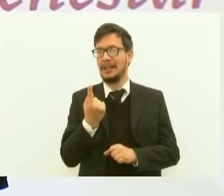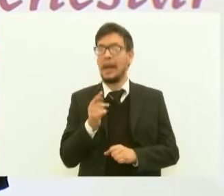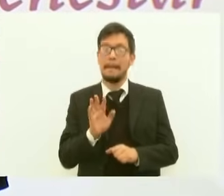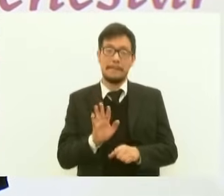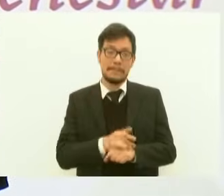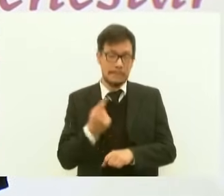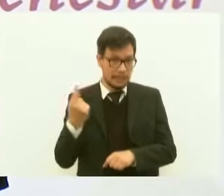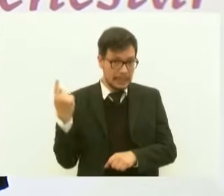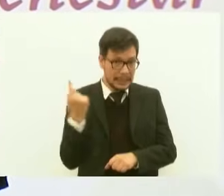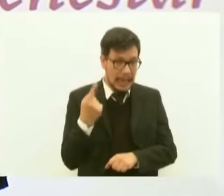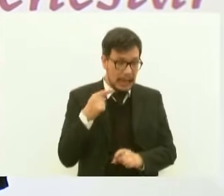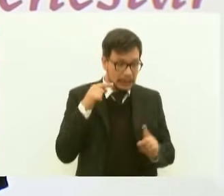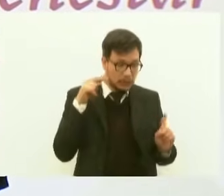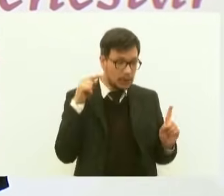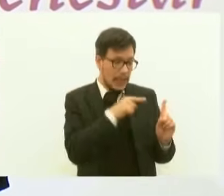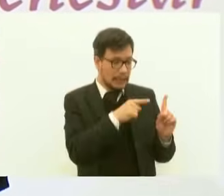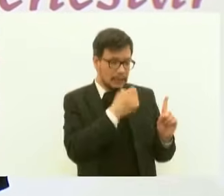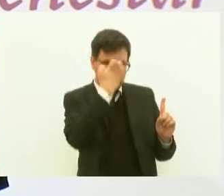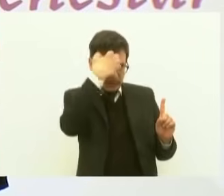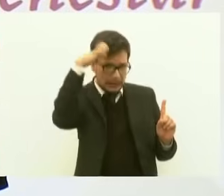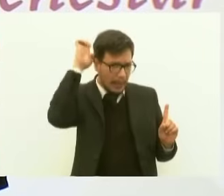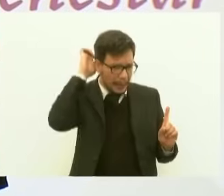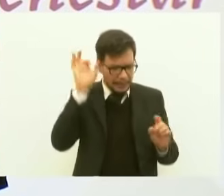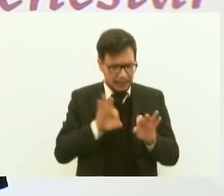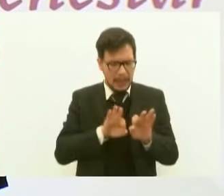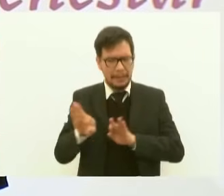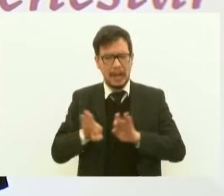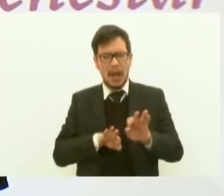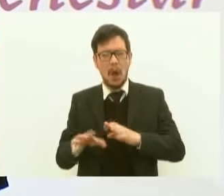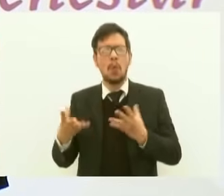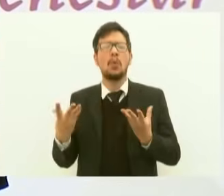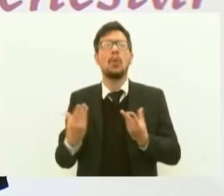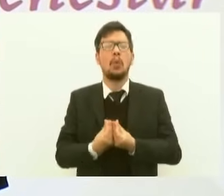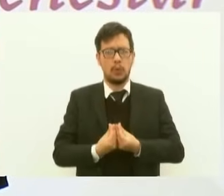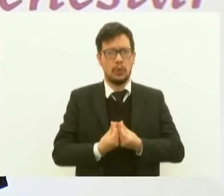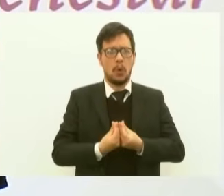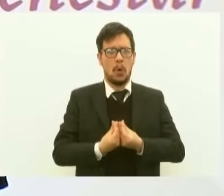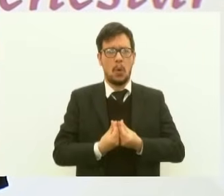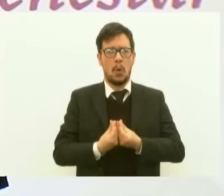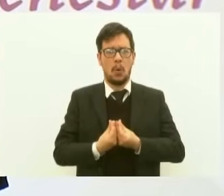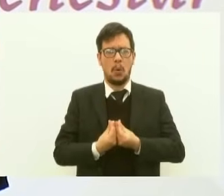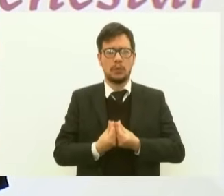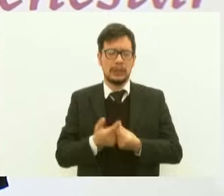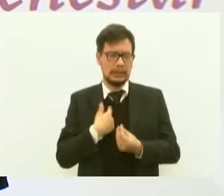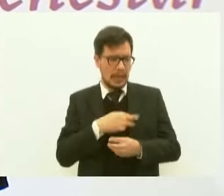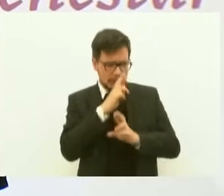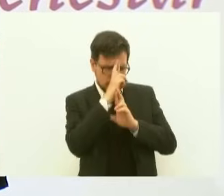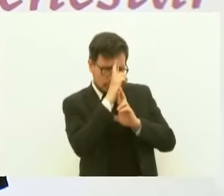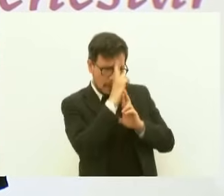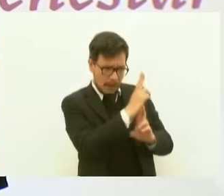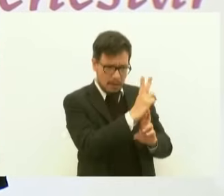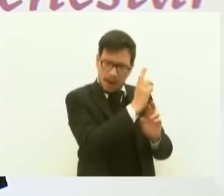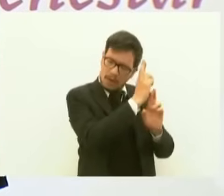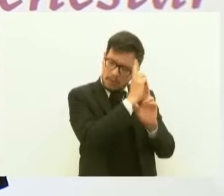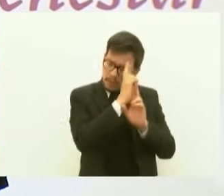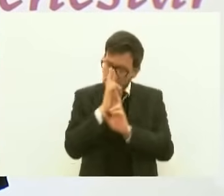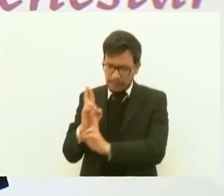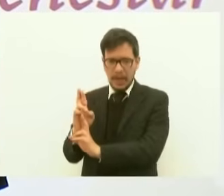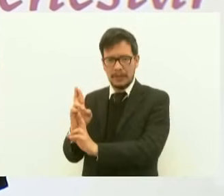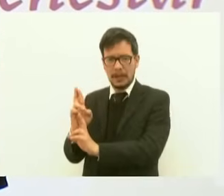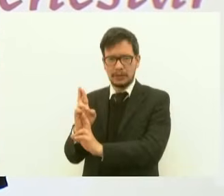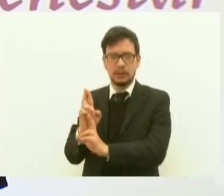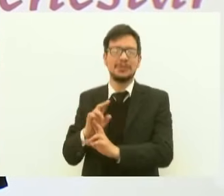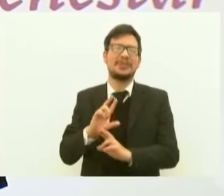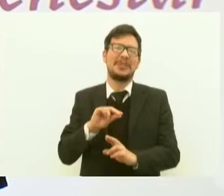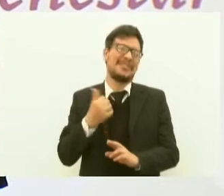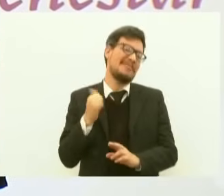Porque hemos trabajado juntos y nos ha respetado, no como